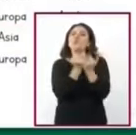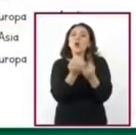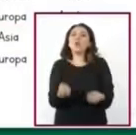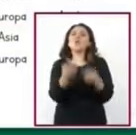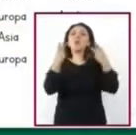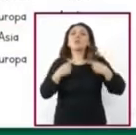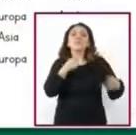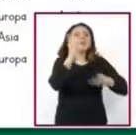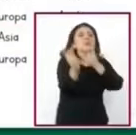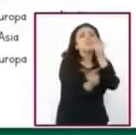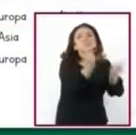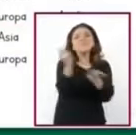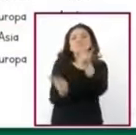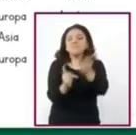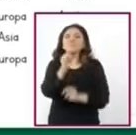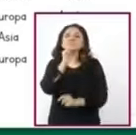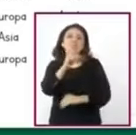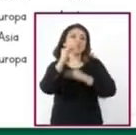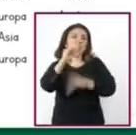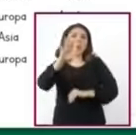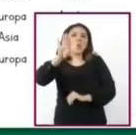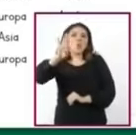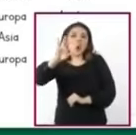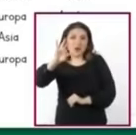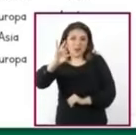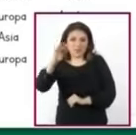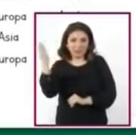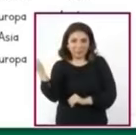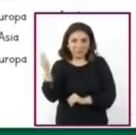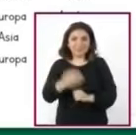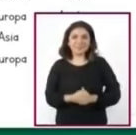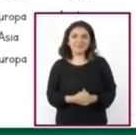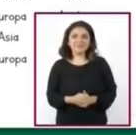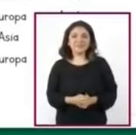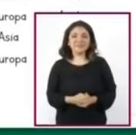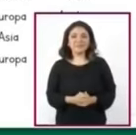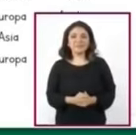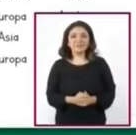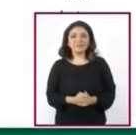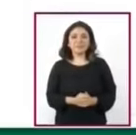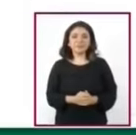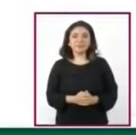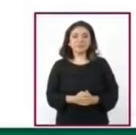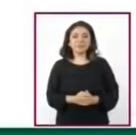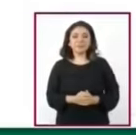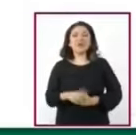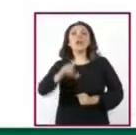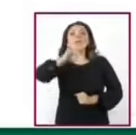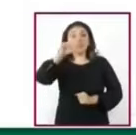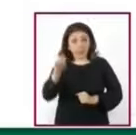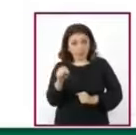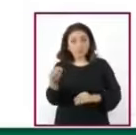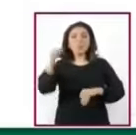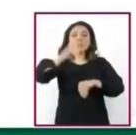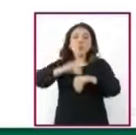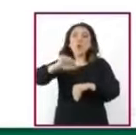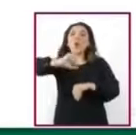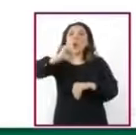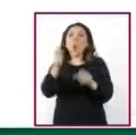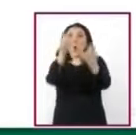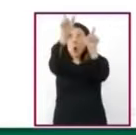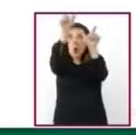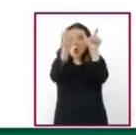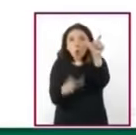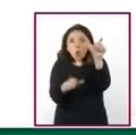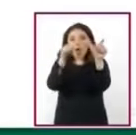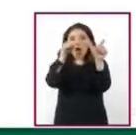igual al número de personas entrevistadas, que es igual a 40. Luego se agrega otra